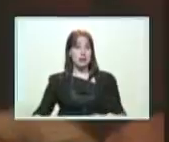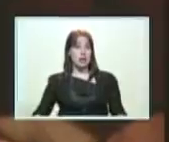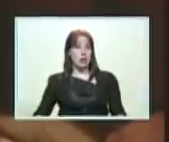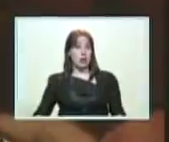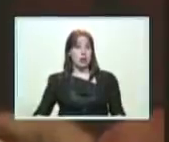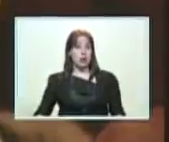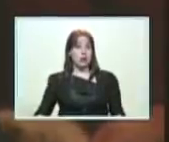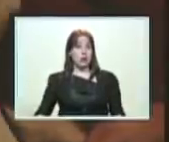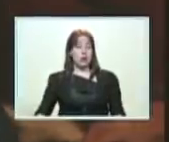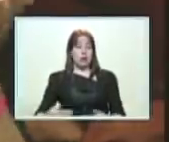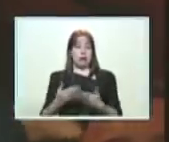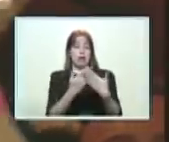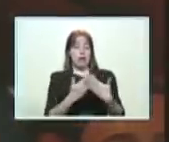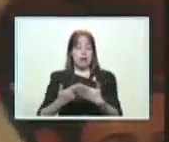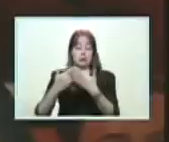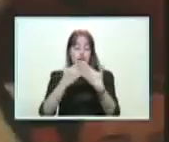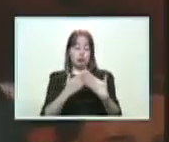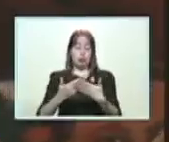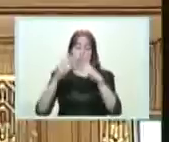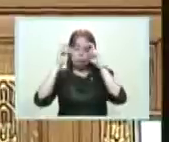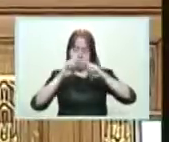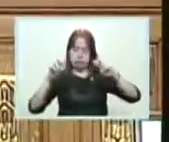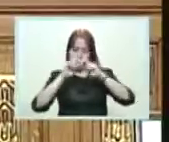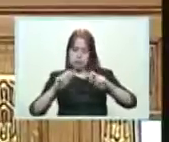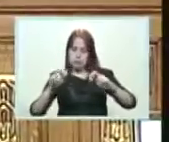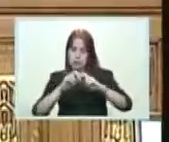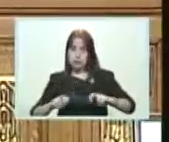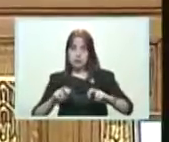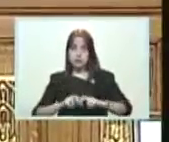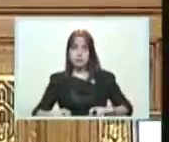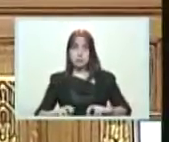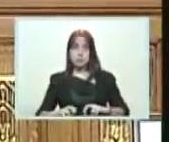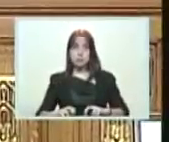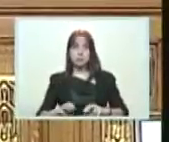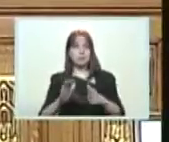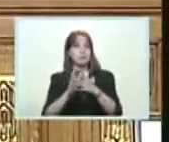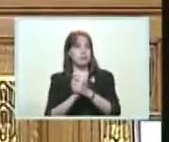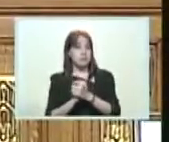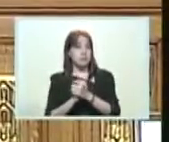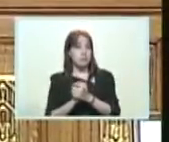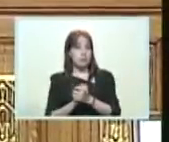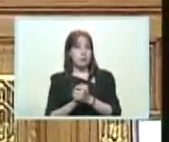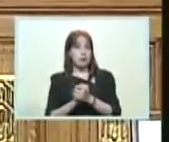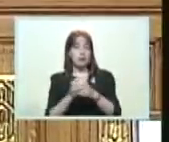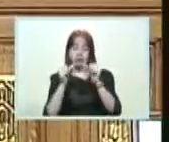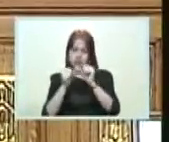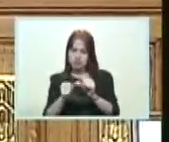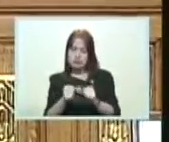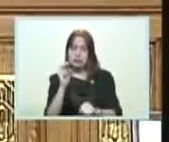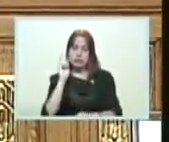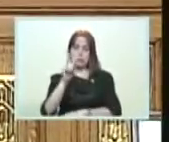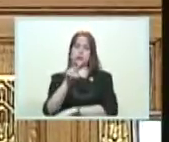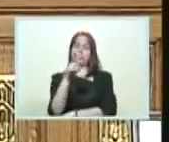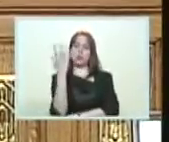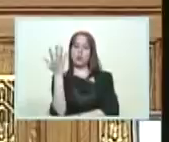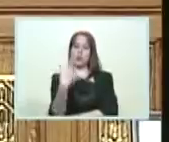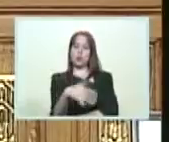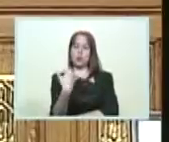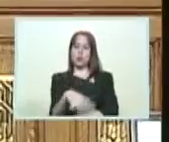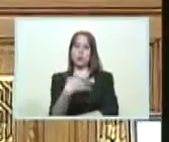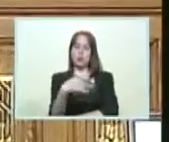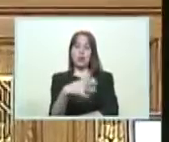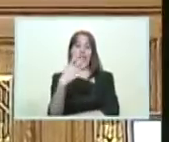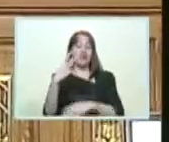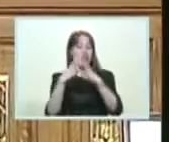Y en el estudio, compañeros, en el estudio e implementación de esto me he dado cuenta que todo lo